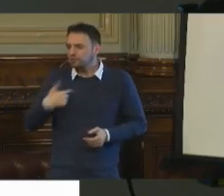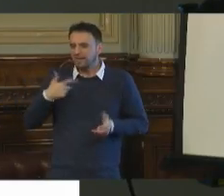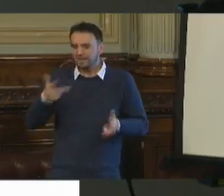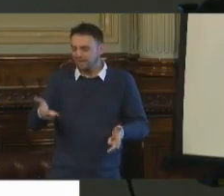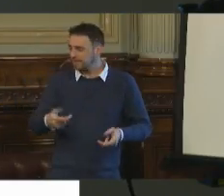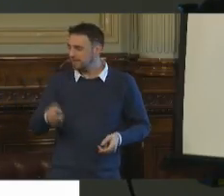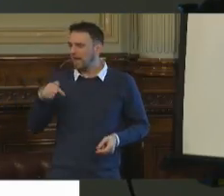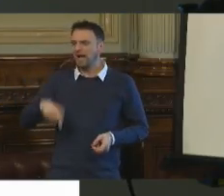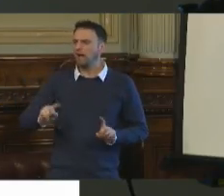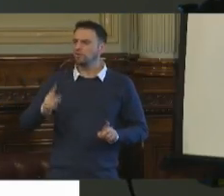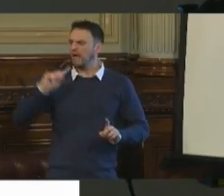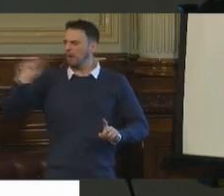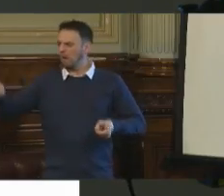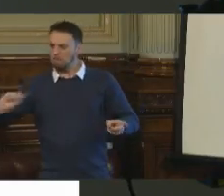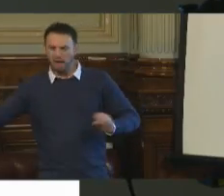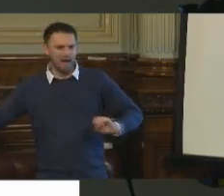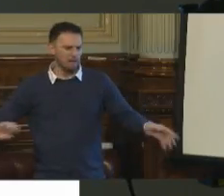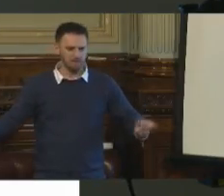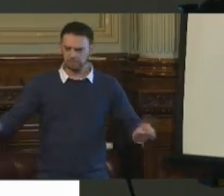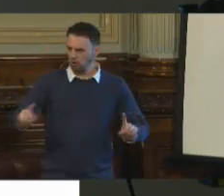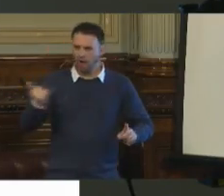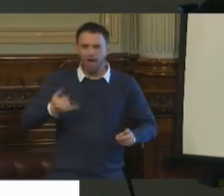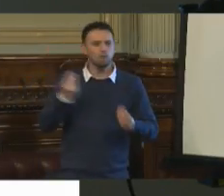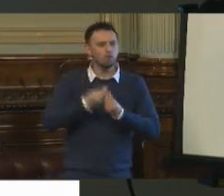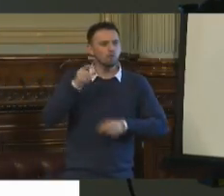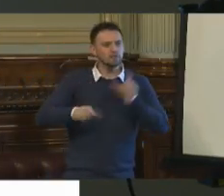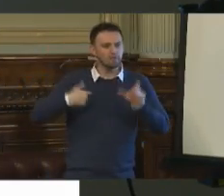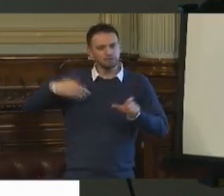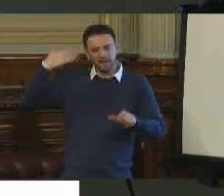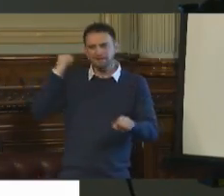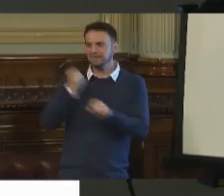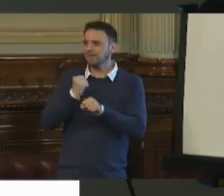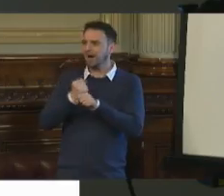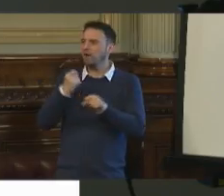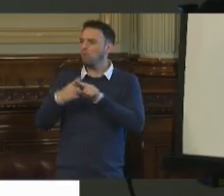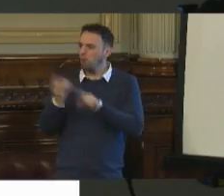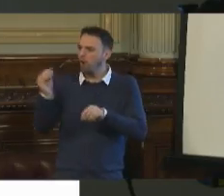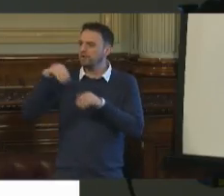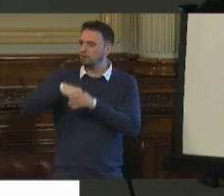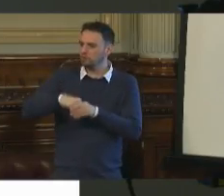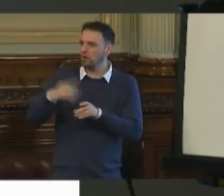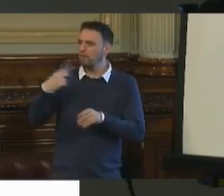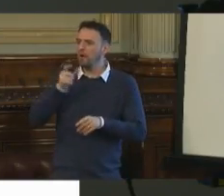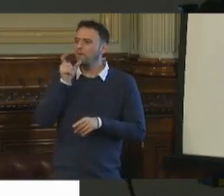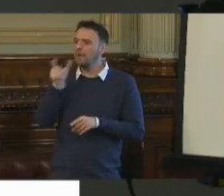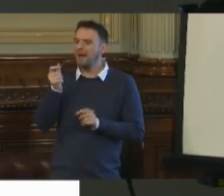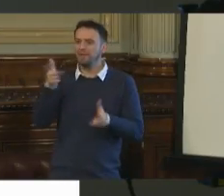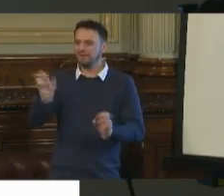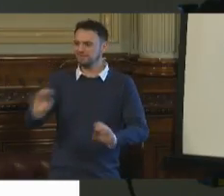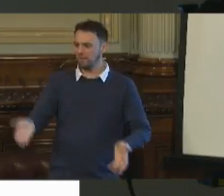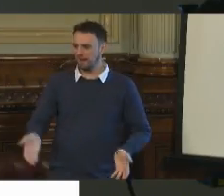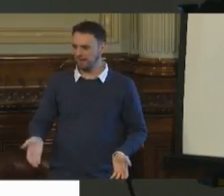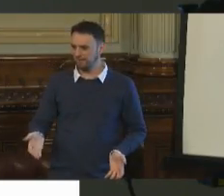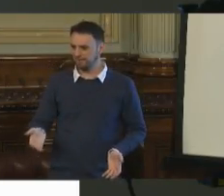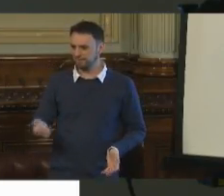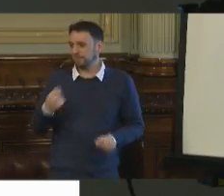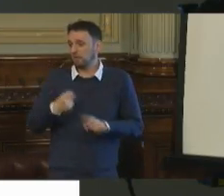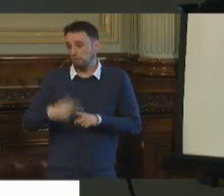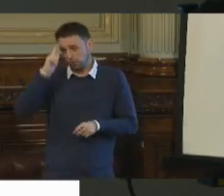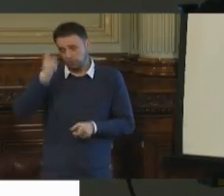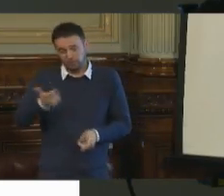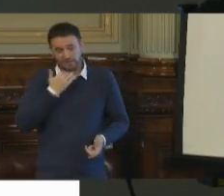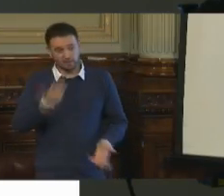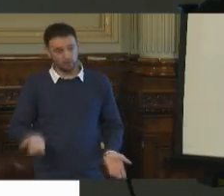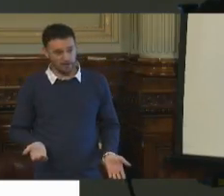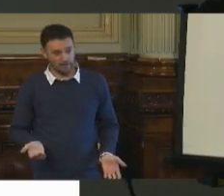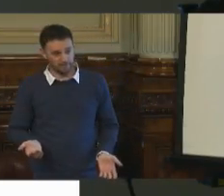porque acá no se está juzgando a nadie creo que hay muchas personas que han trabajado por la inclusión de las personas con discapacidad hasta donde